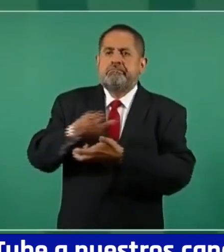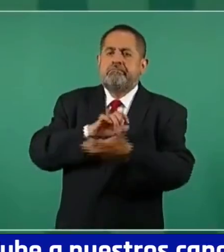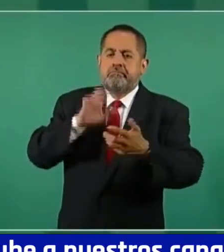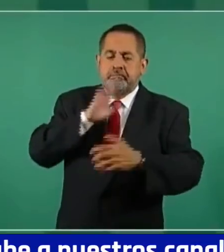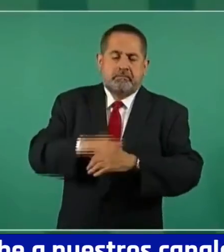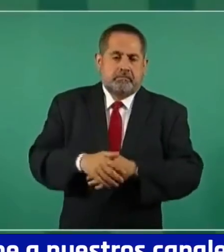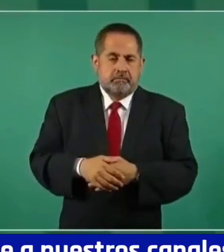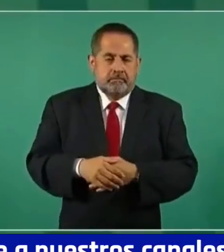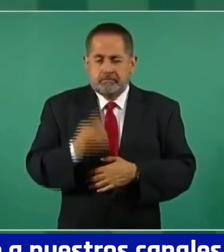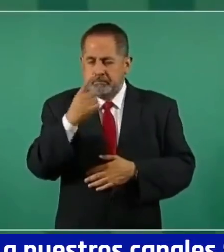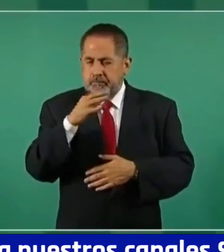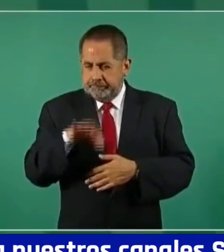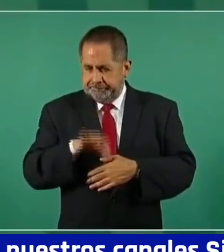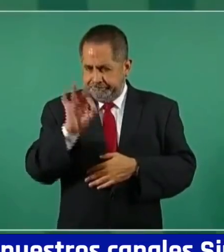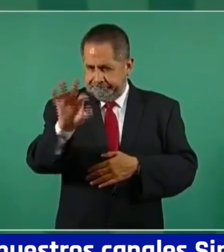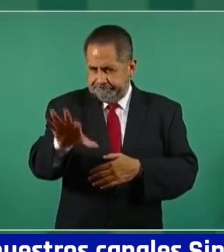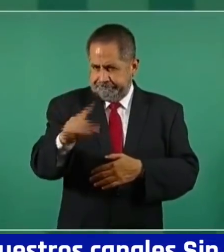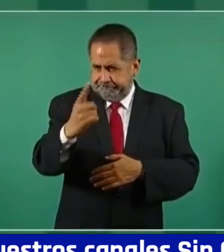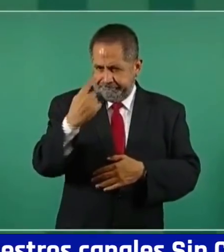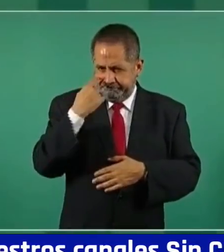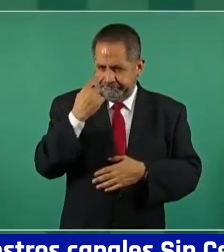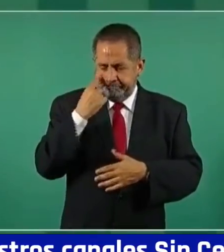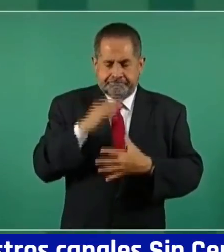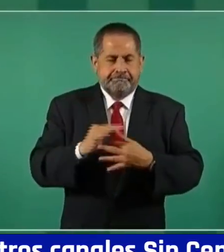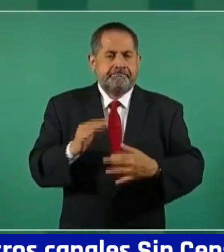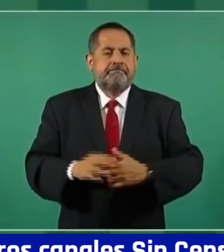Les voy a dar un dato.